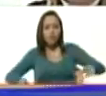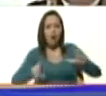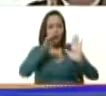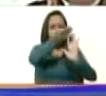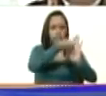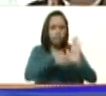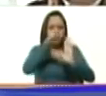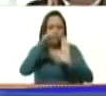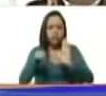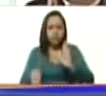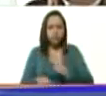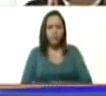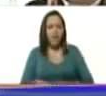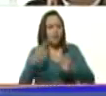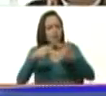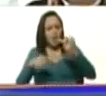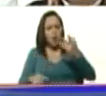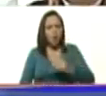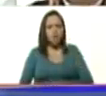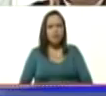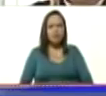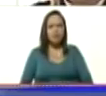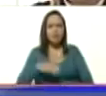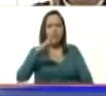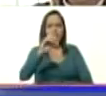de equipos y repuestos de CanTV